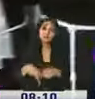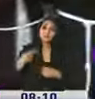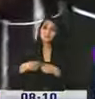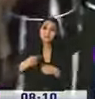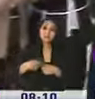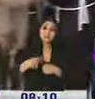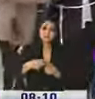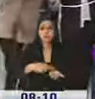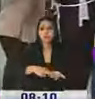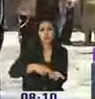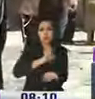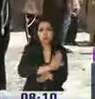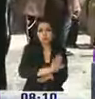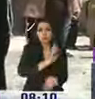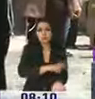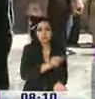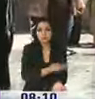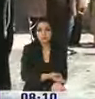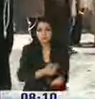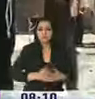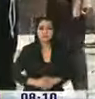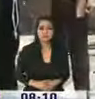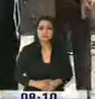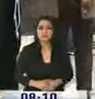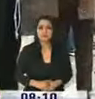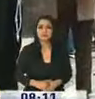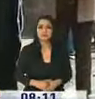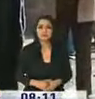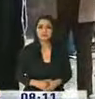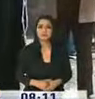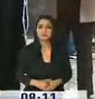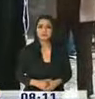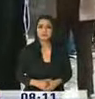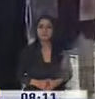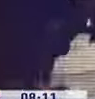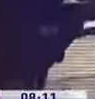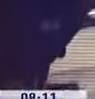cultos religiosos, informó Priscila Cadena.